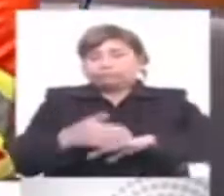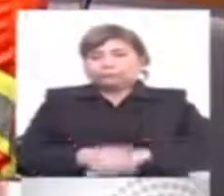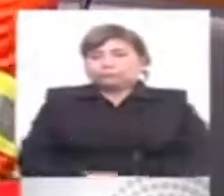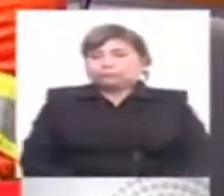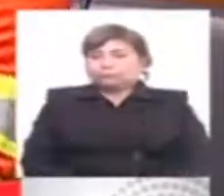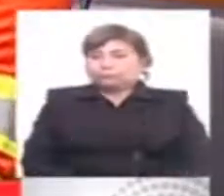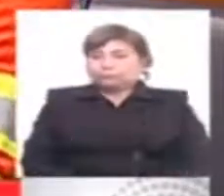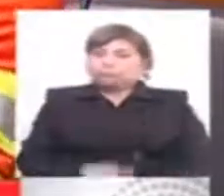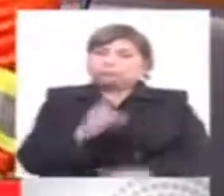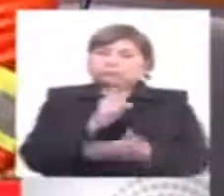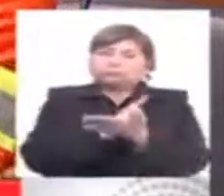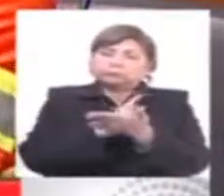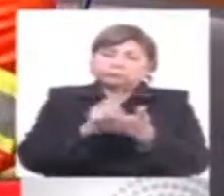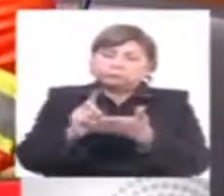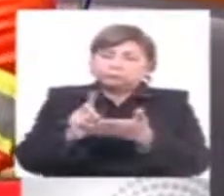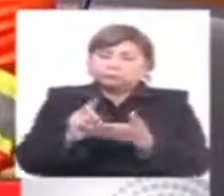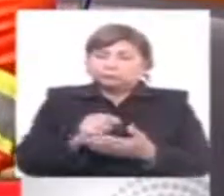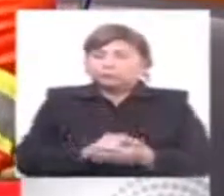después de una semana,